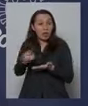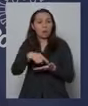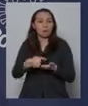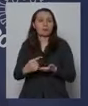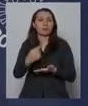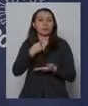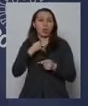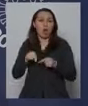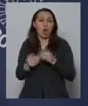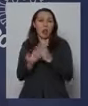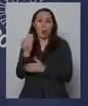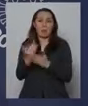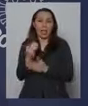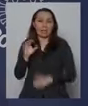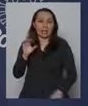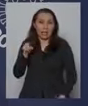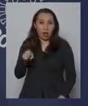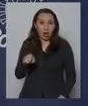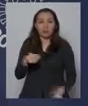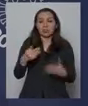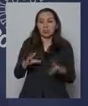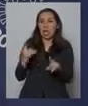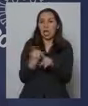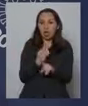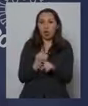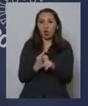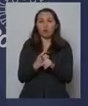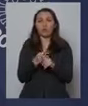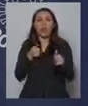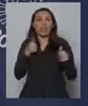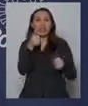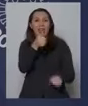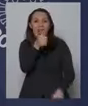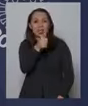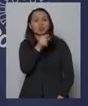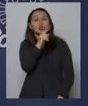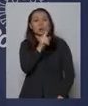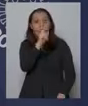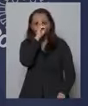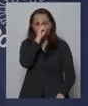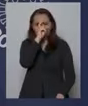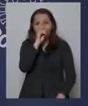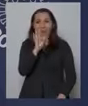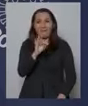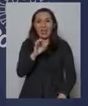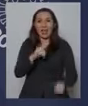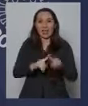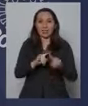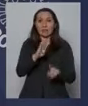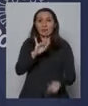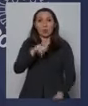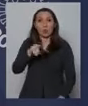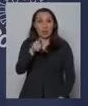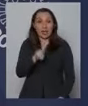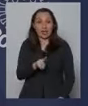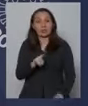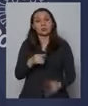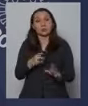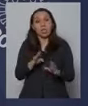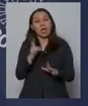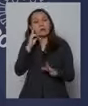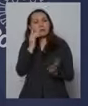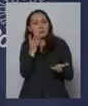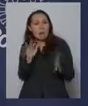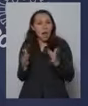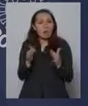el día de hoy en la mañana. He conversado con la dirección del Hospital Félix Bulnes. Ellos habían estimado